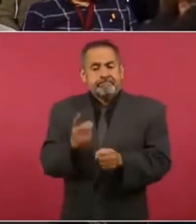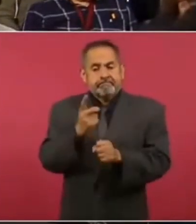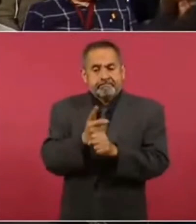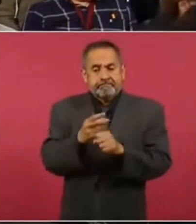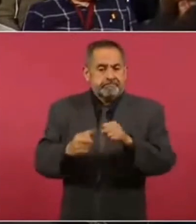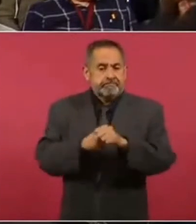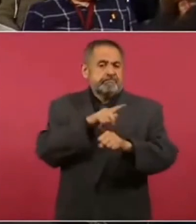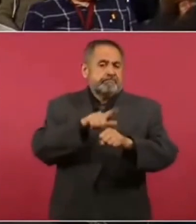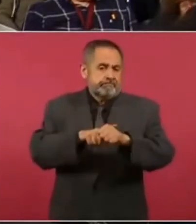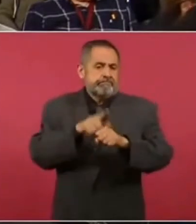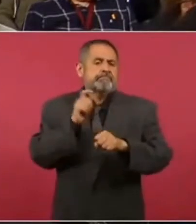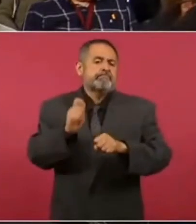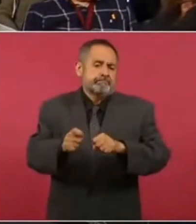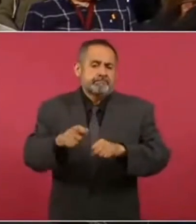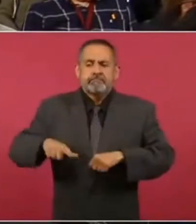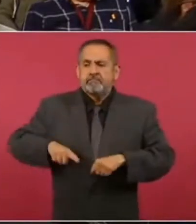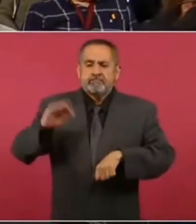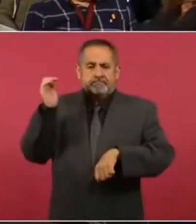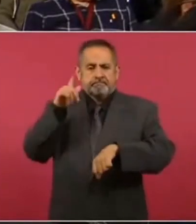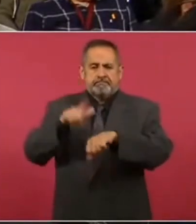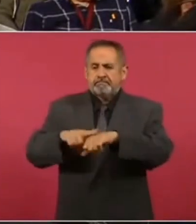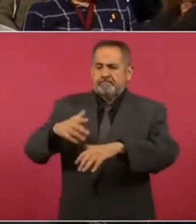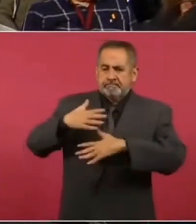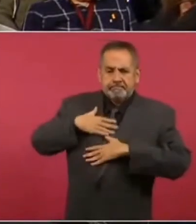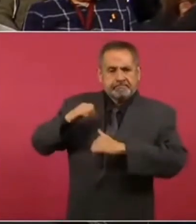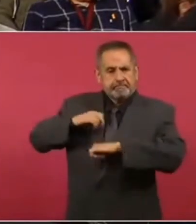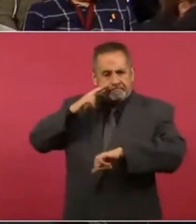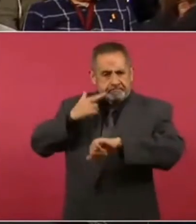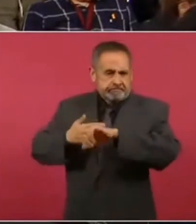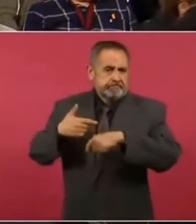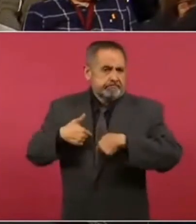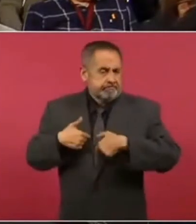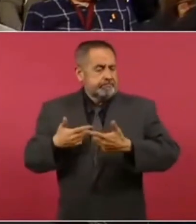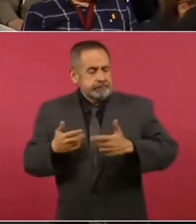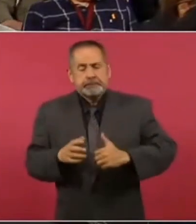y plantea que, pues, que se tengan que hacer